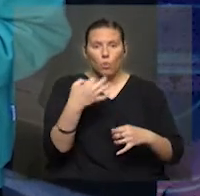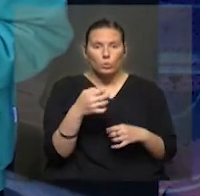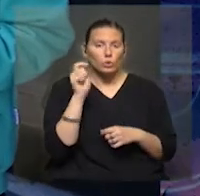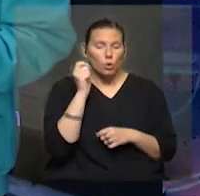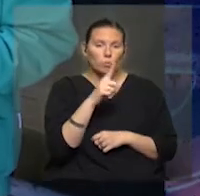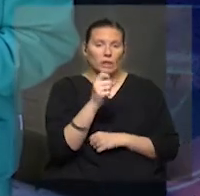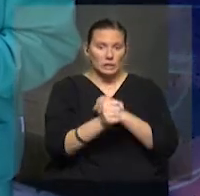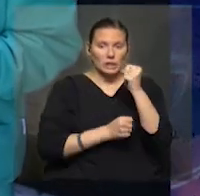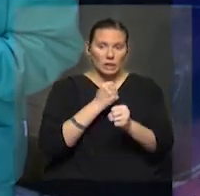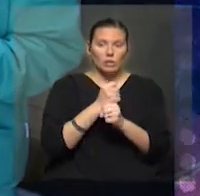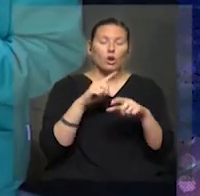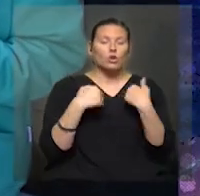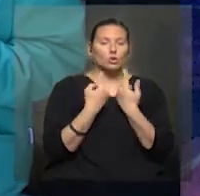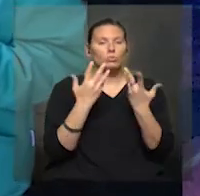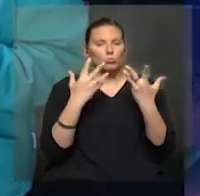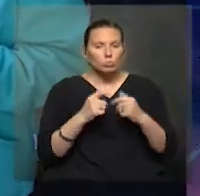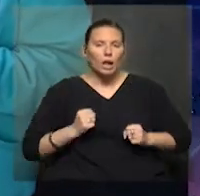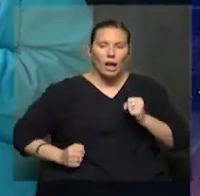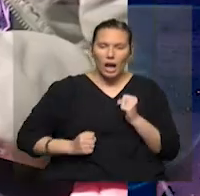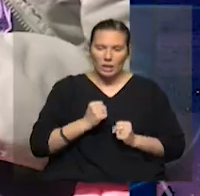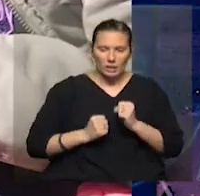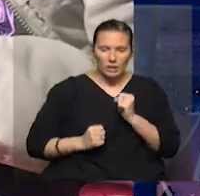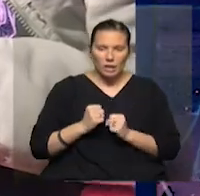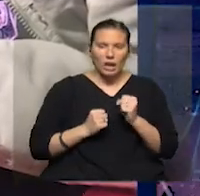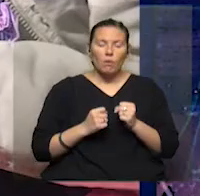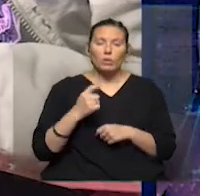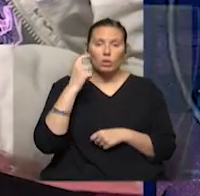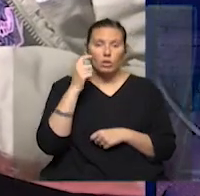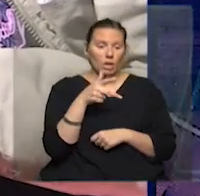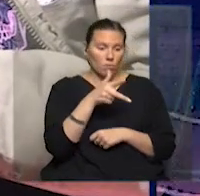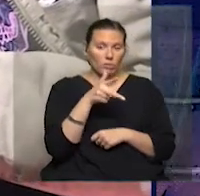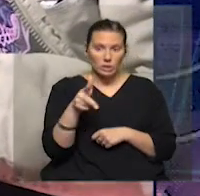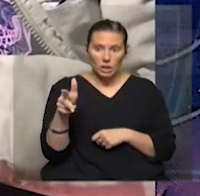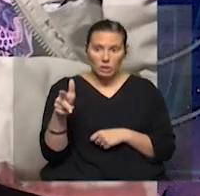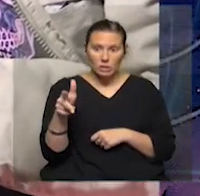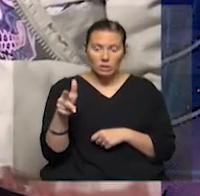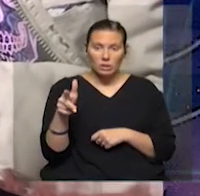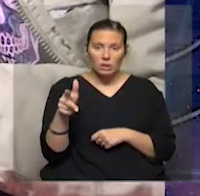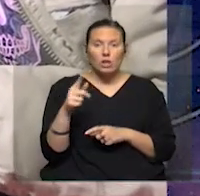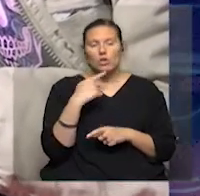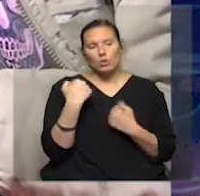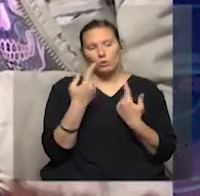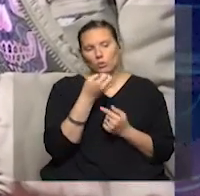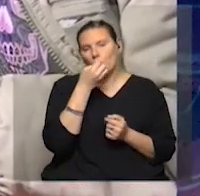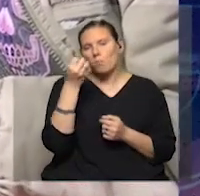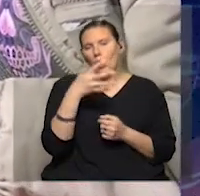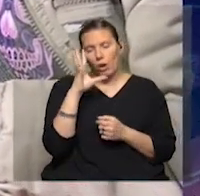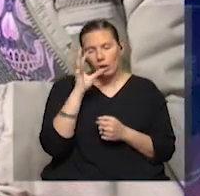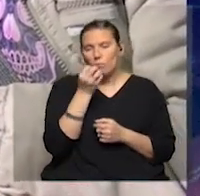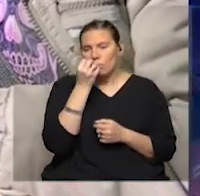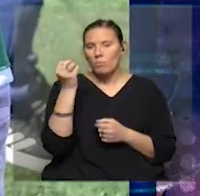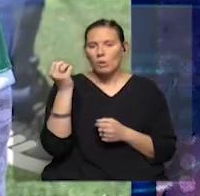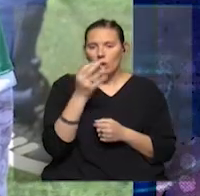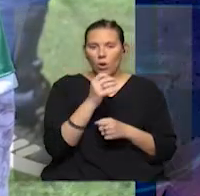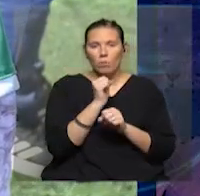años. Nosotros teníamos previsto realizar una carrera, y cuando se surgieron el tema de las fechas, dijimos, para nosotros lo mejor, y creímos que lo mejor que podemos